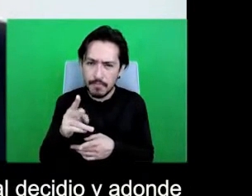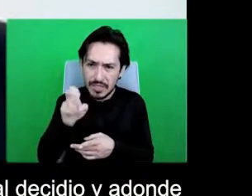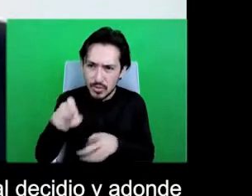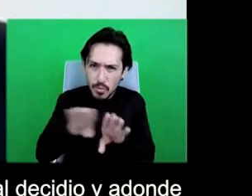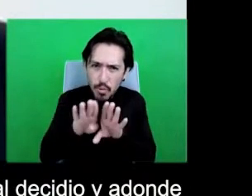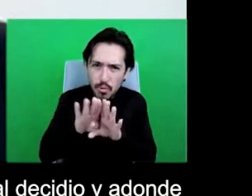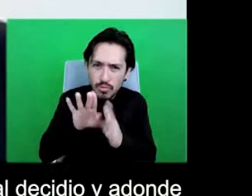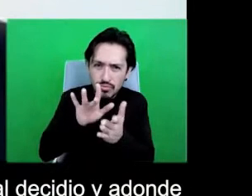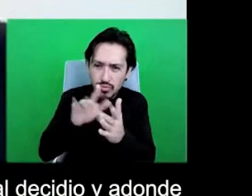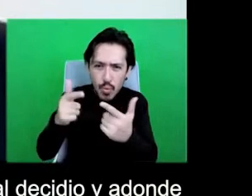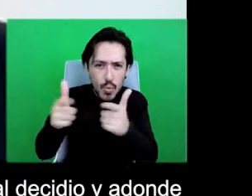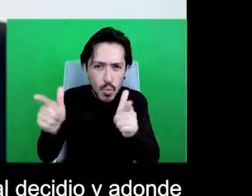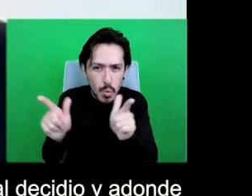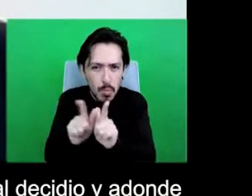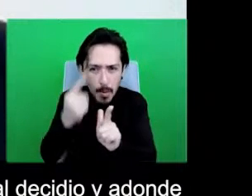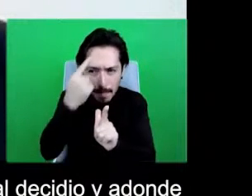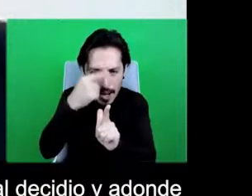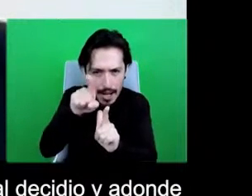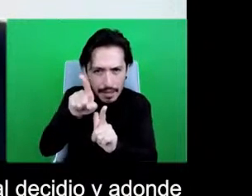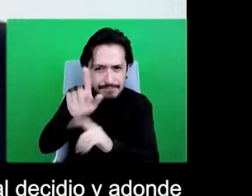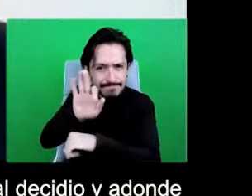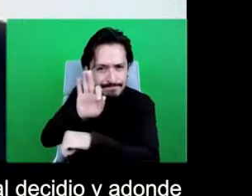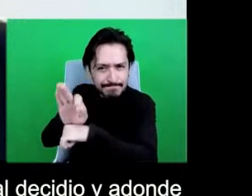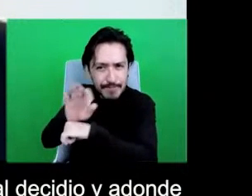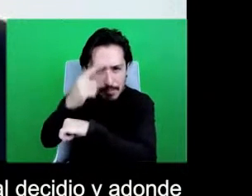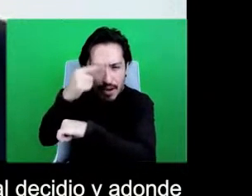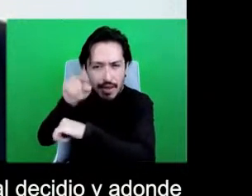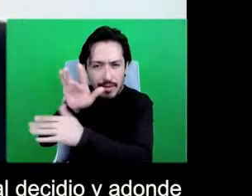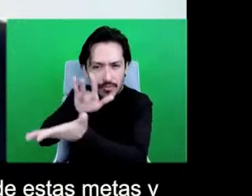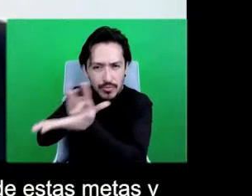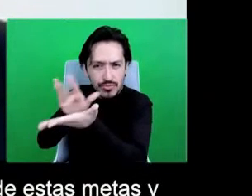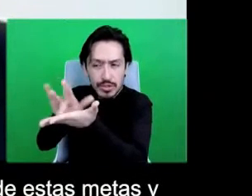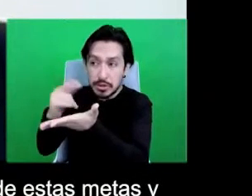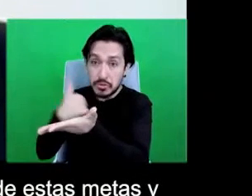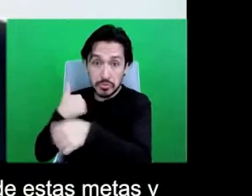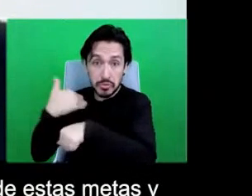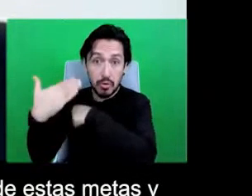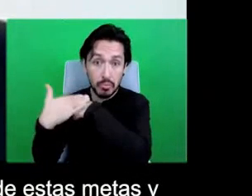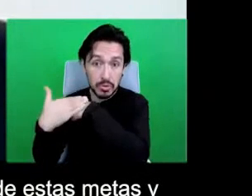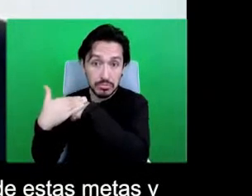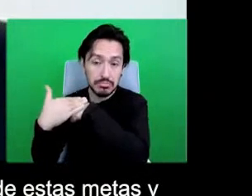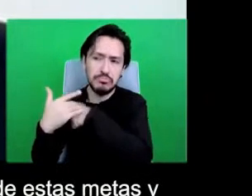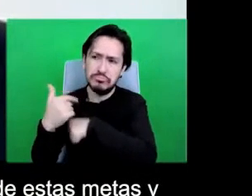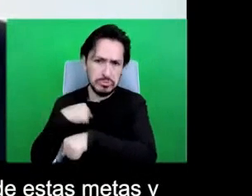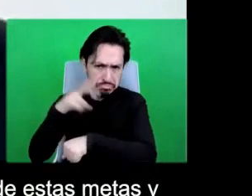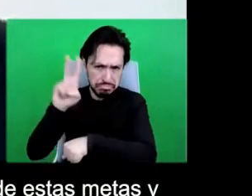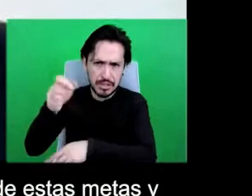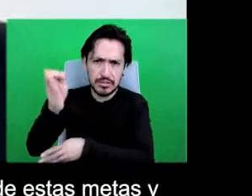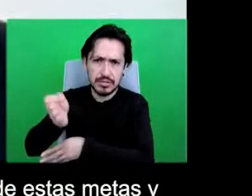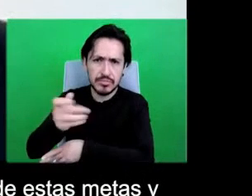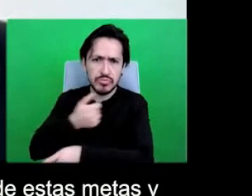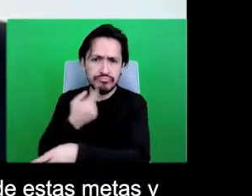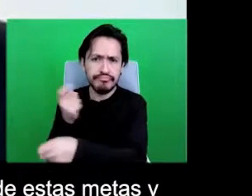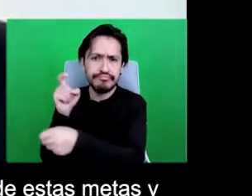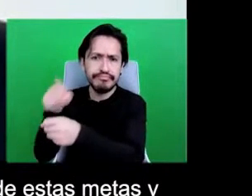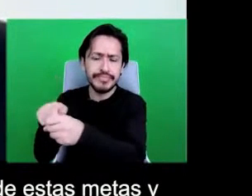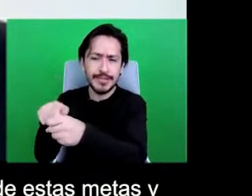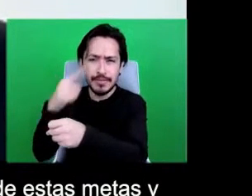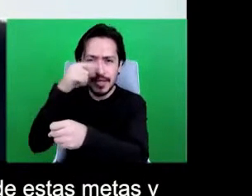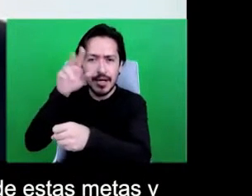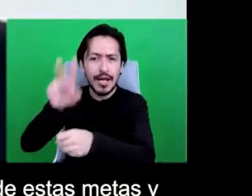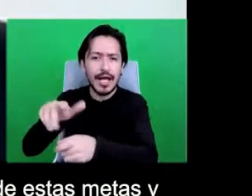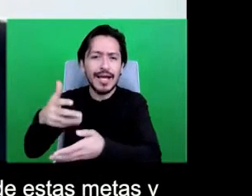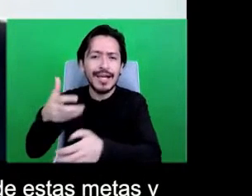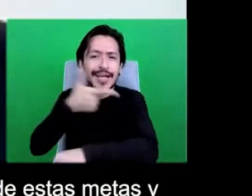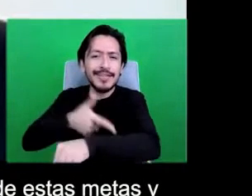donde tengamos que ir, y si nos convocan, yo personalmente estaré ahí para fortalecer la gestión de la implementación de